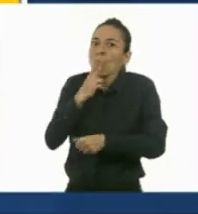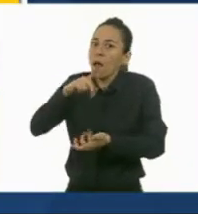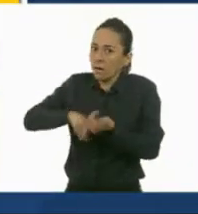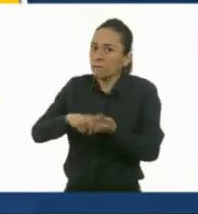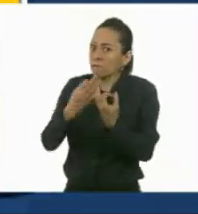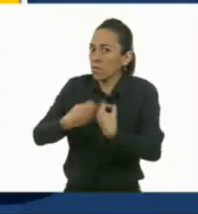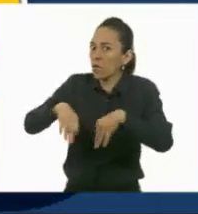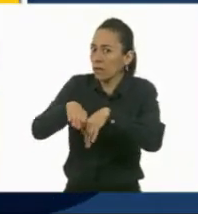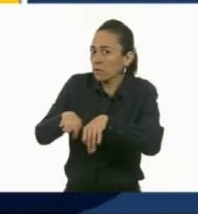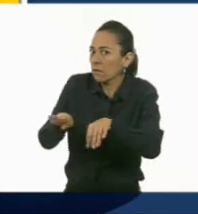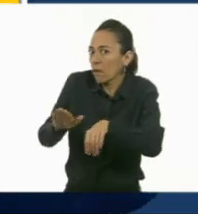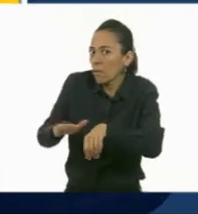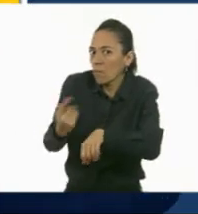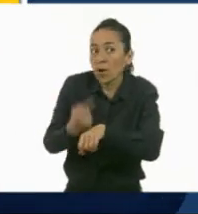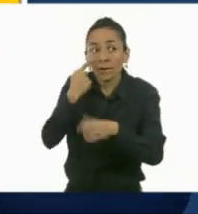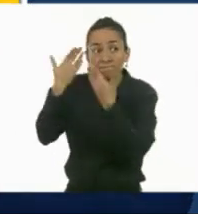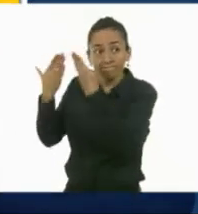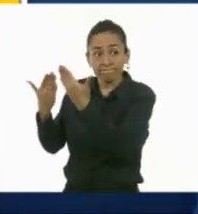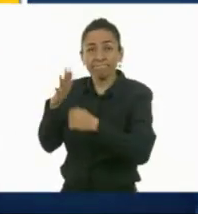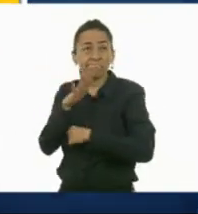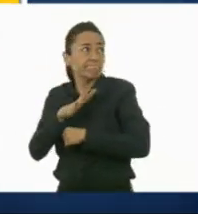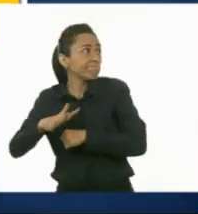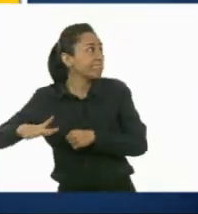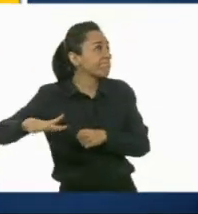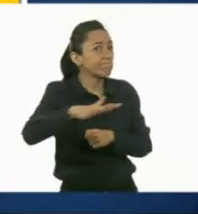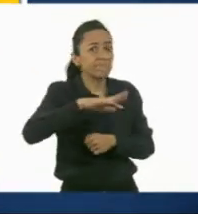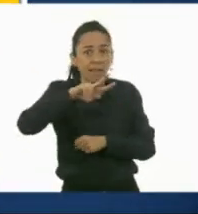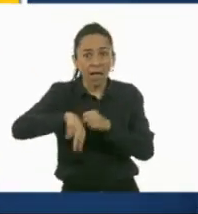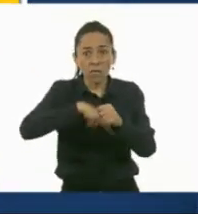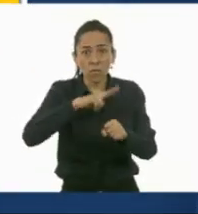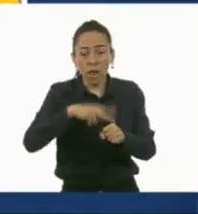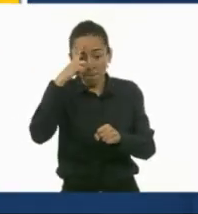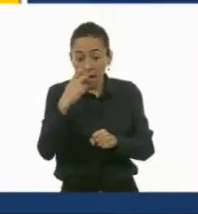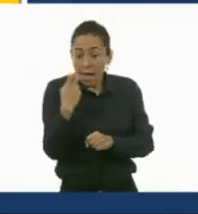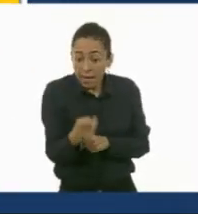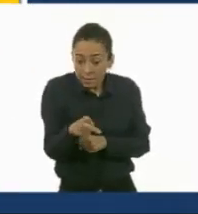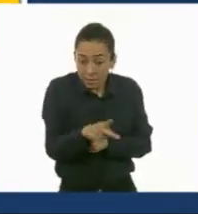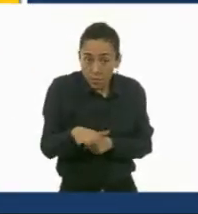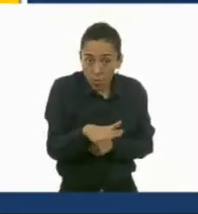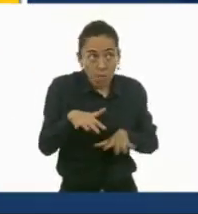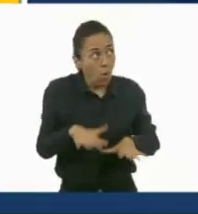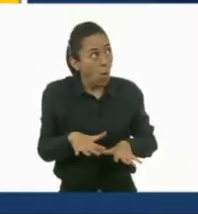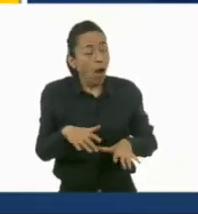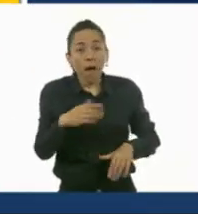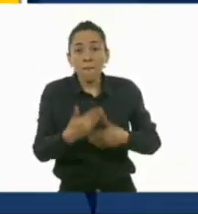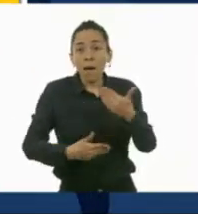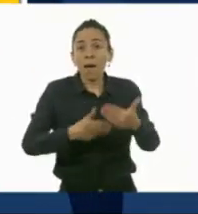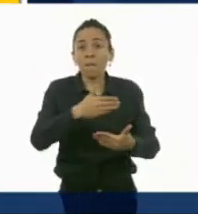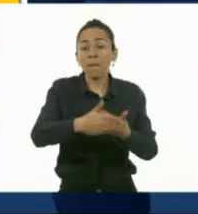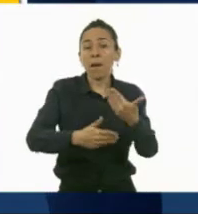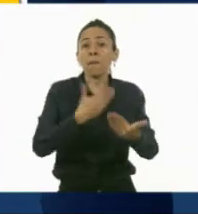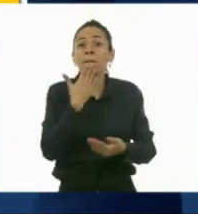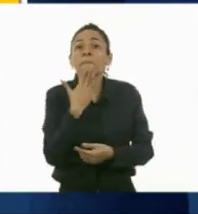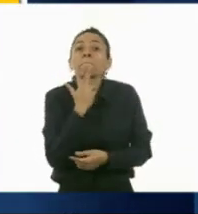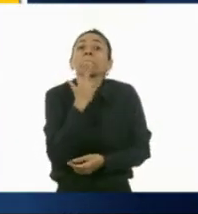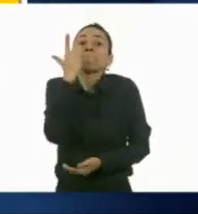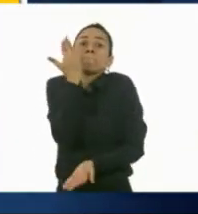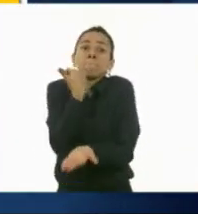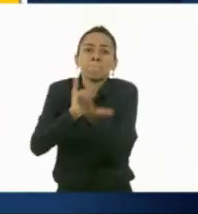pregunta dice, ¿cómo influye el medio natural en el desarrollo de los pueblos? Bueno, pues nosotros ya lo estuvimos viendo un